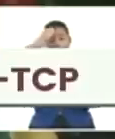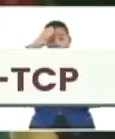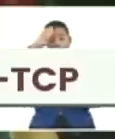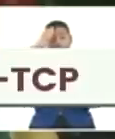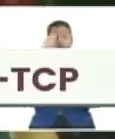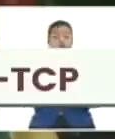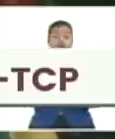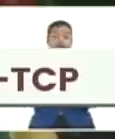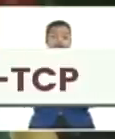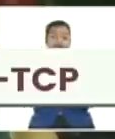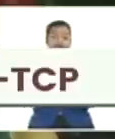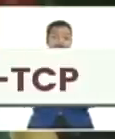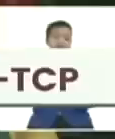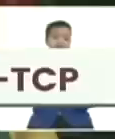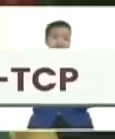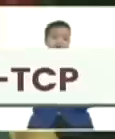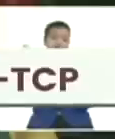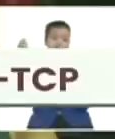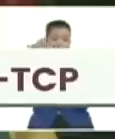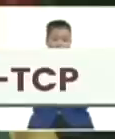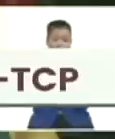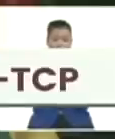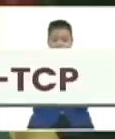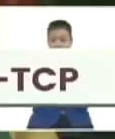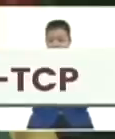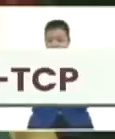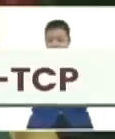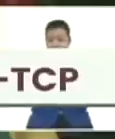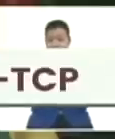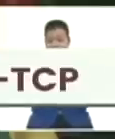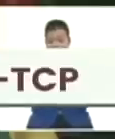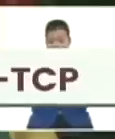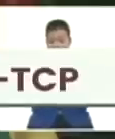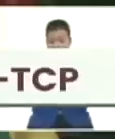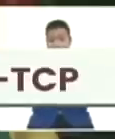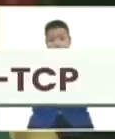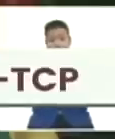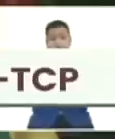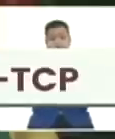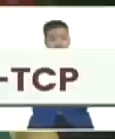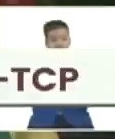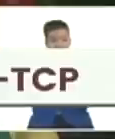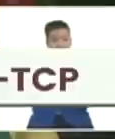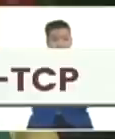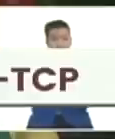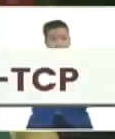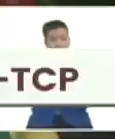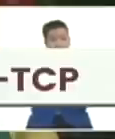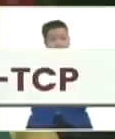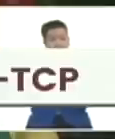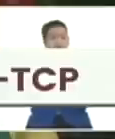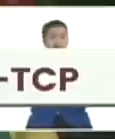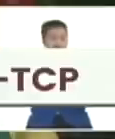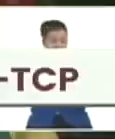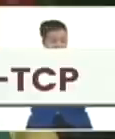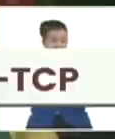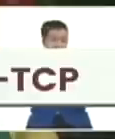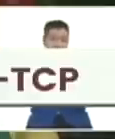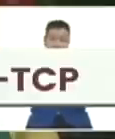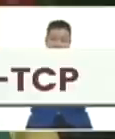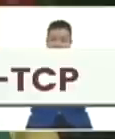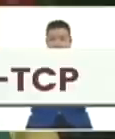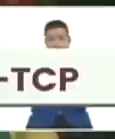de 6 décadas. Y hoy por hoy, la República Bolivariana de Venezuela y Nicaragua sufren también las consecuencias de haber